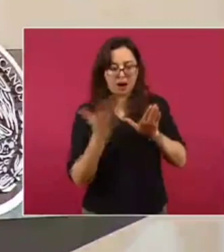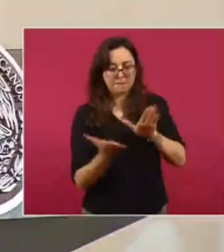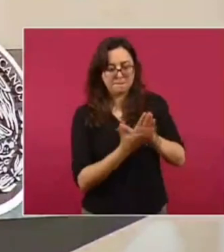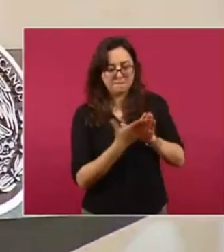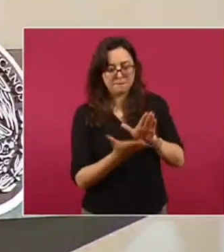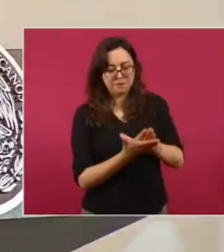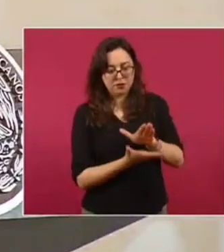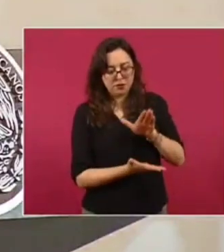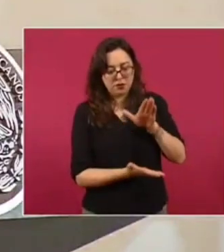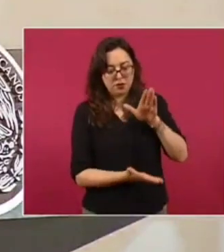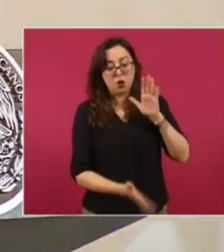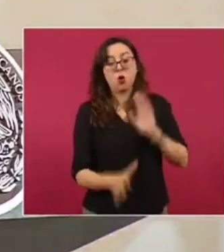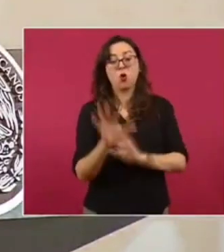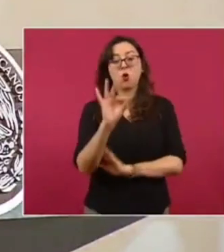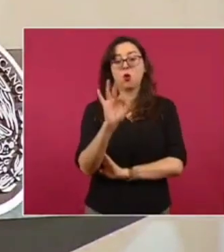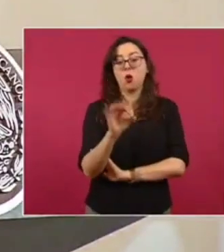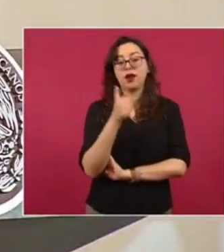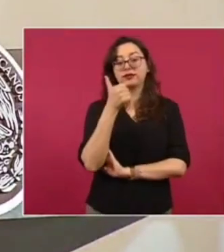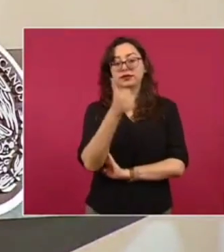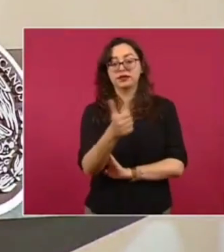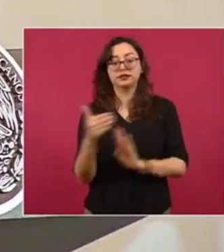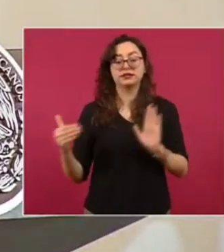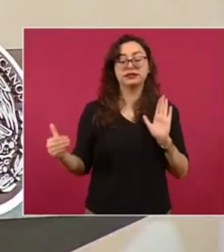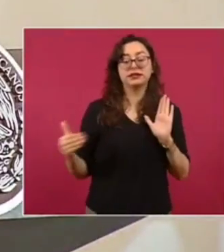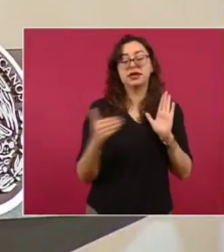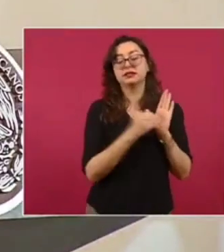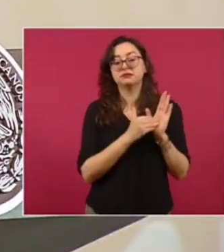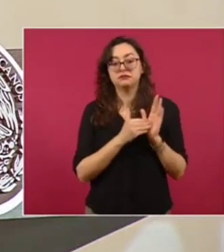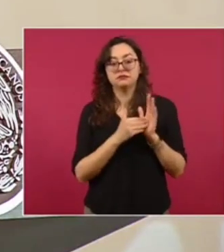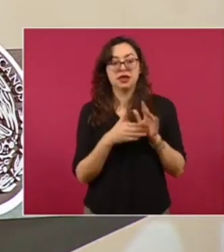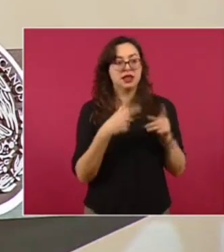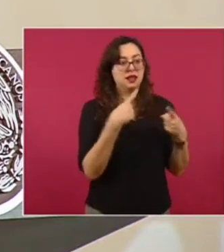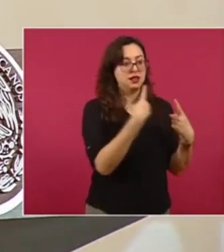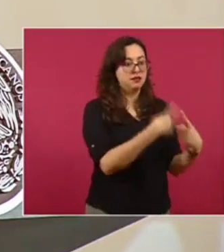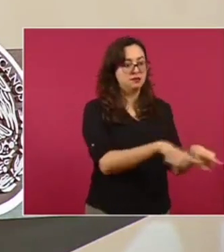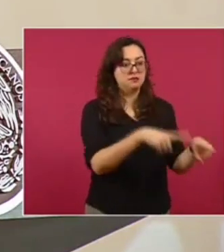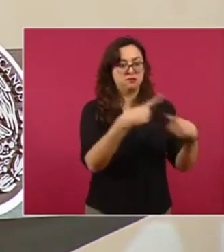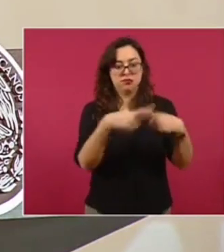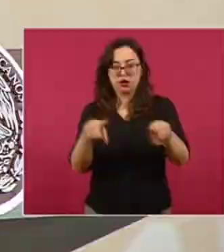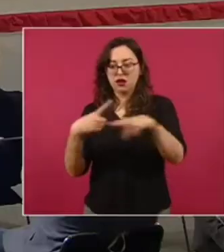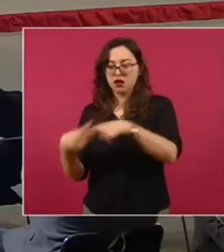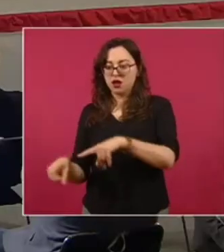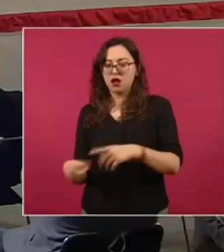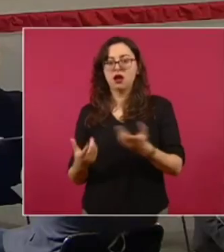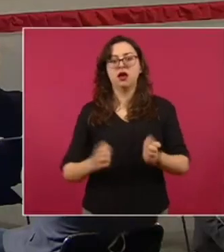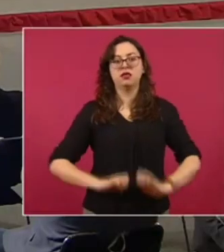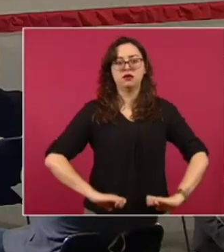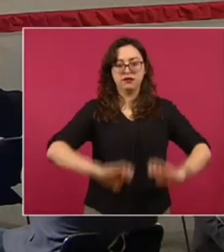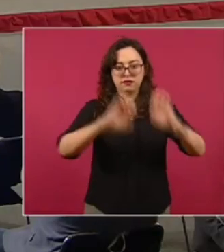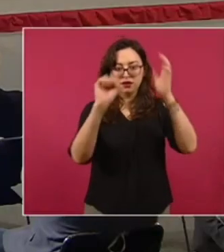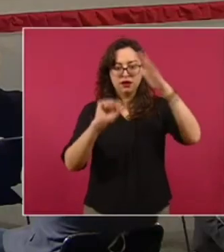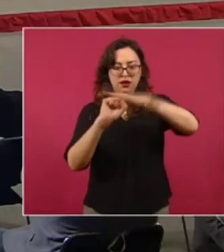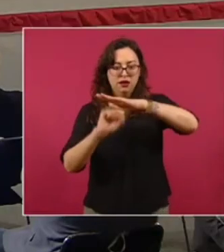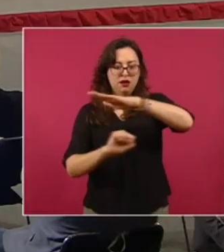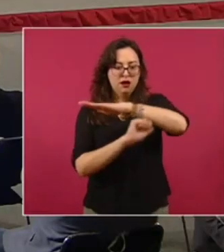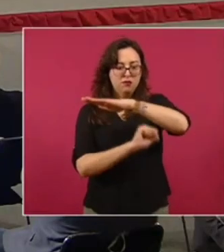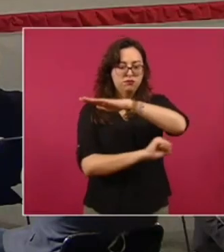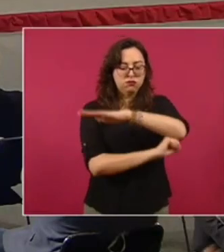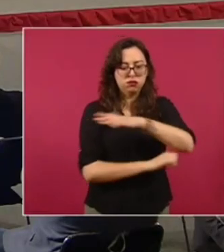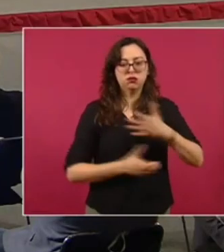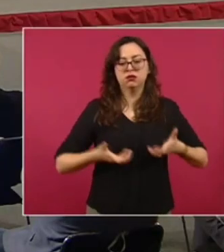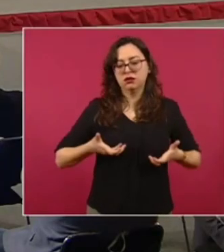46 mil 416 bienes inmuebles, entre cimientos, albarradas, basamentos,